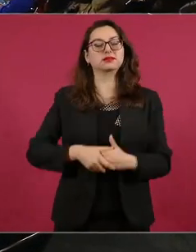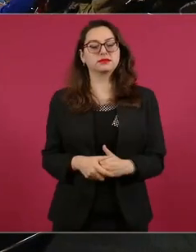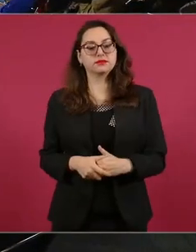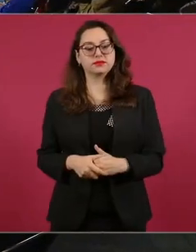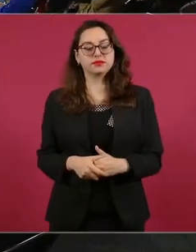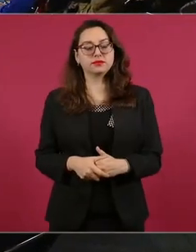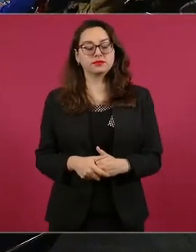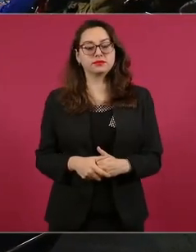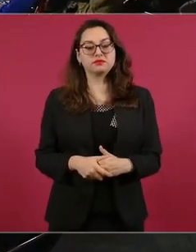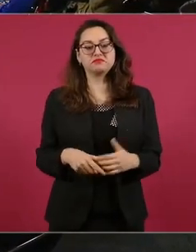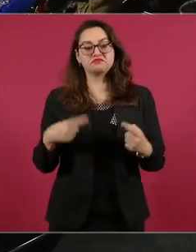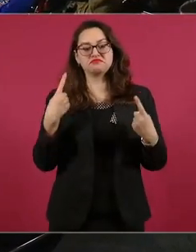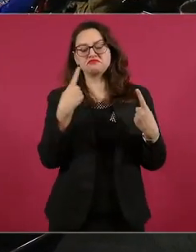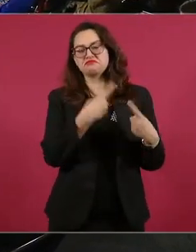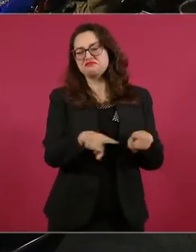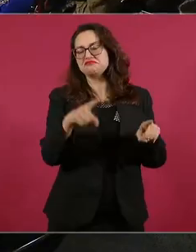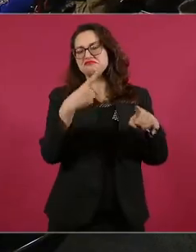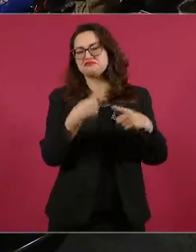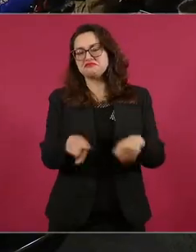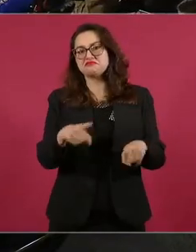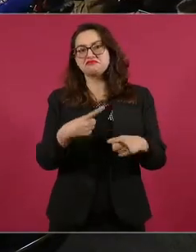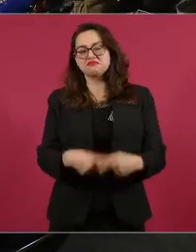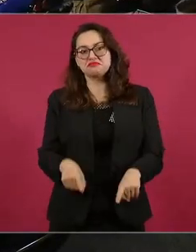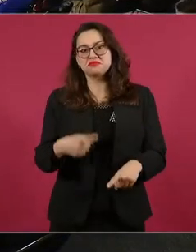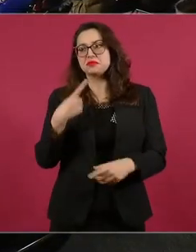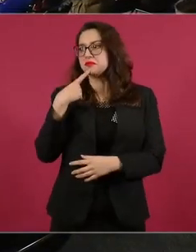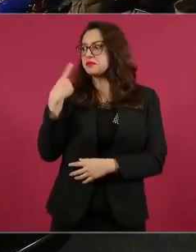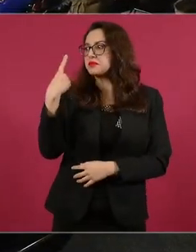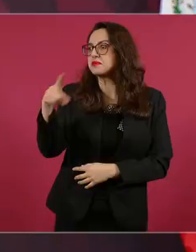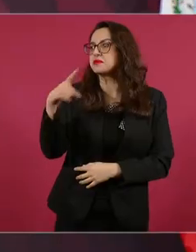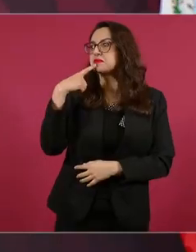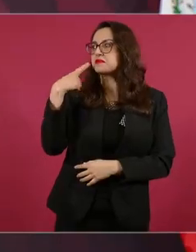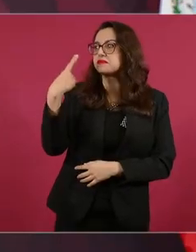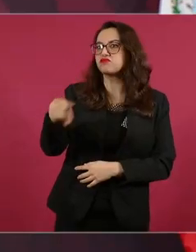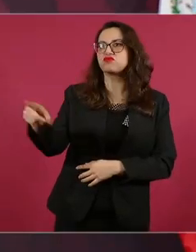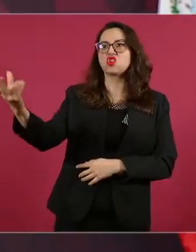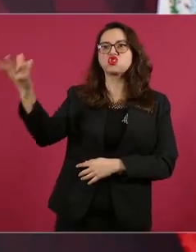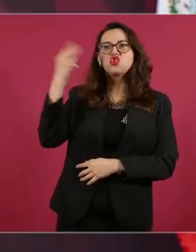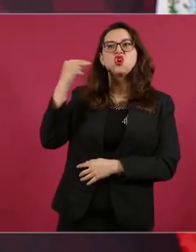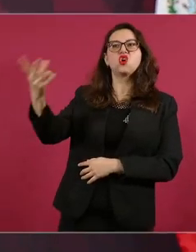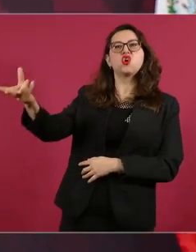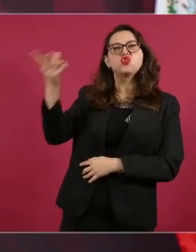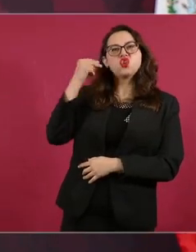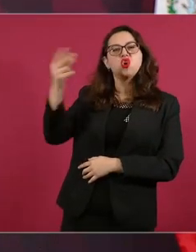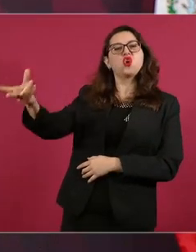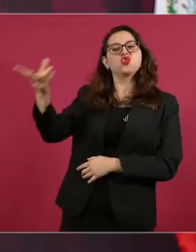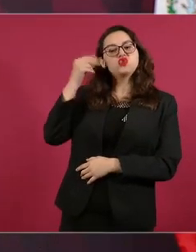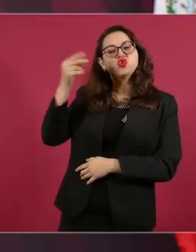etcétera, etcétera. Por cierto, esa